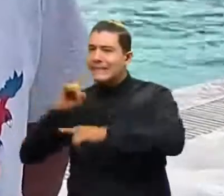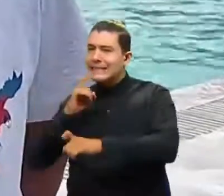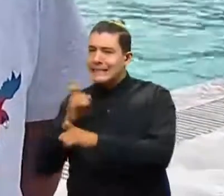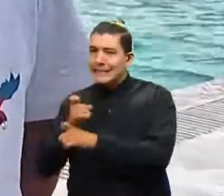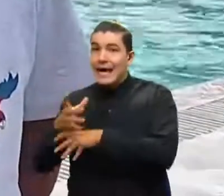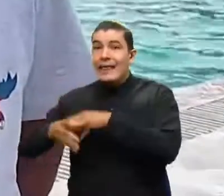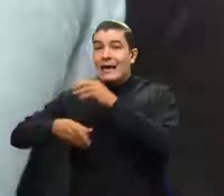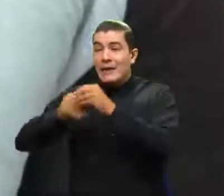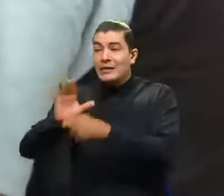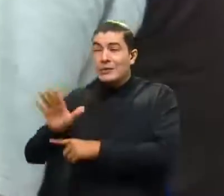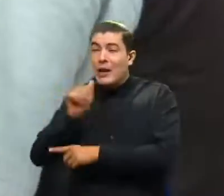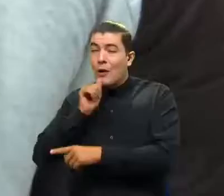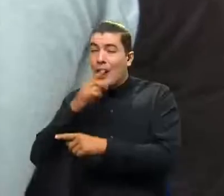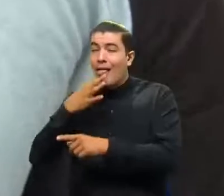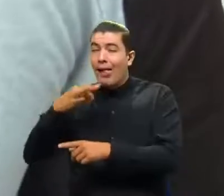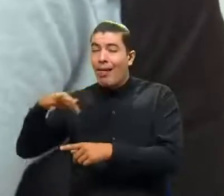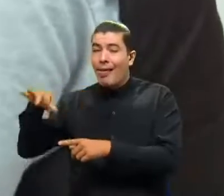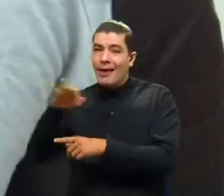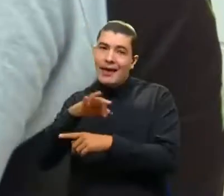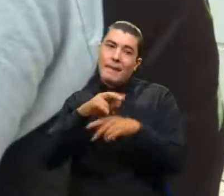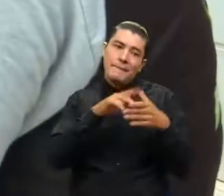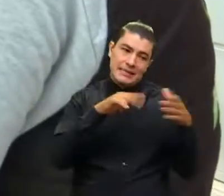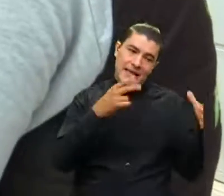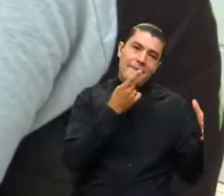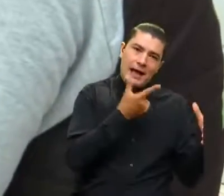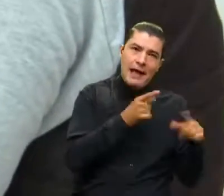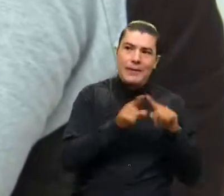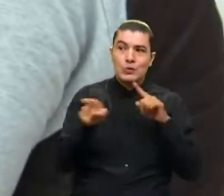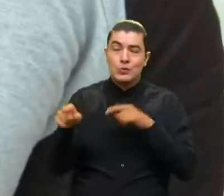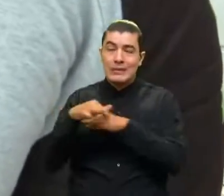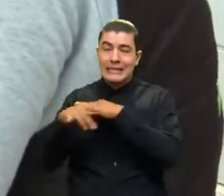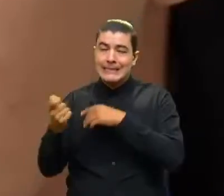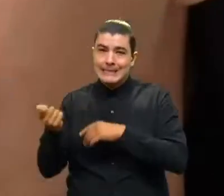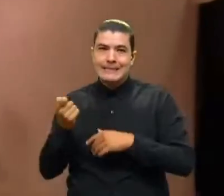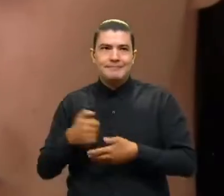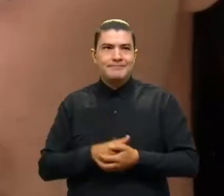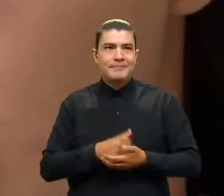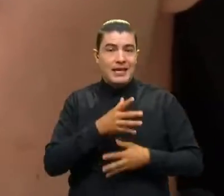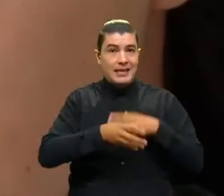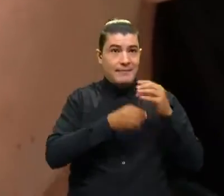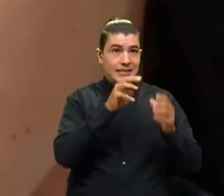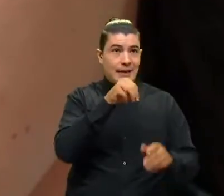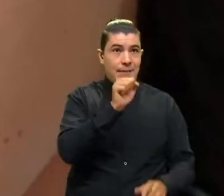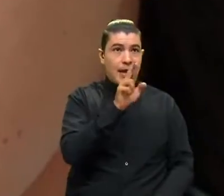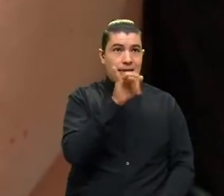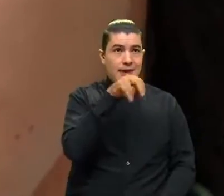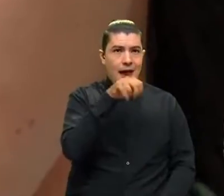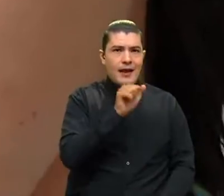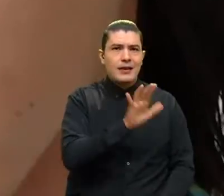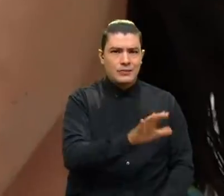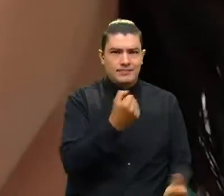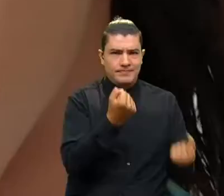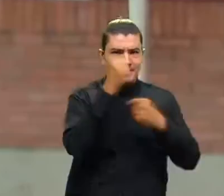son saladas. En la rama femenina, Fabiola Mach fue subcampeona en la categoría absoluta en los 5